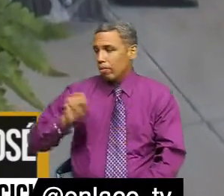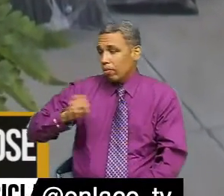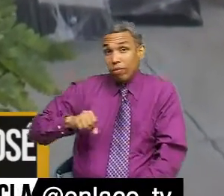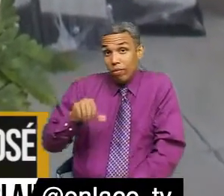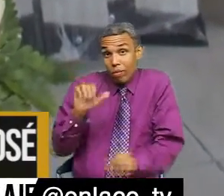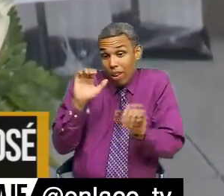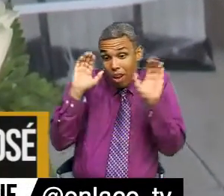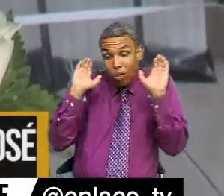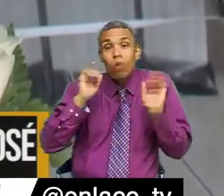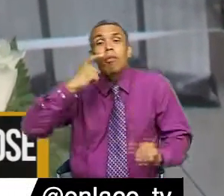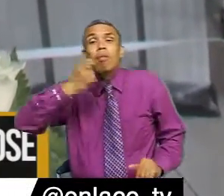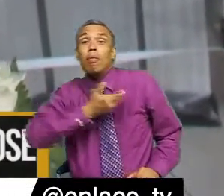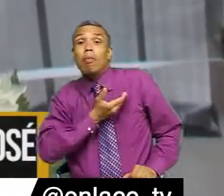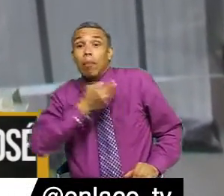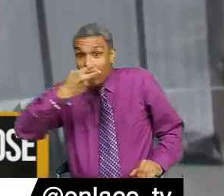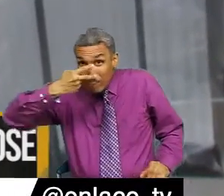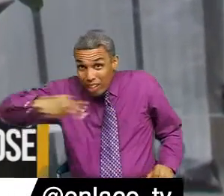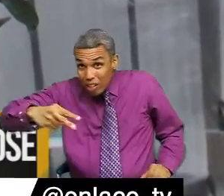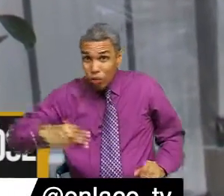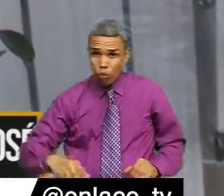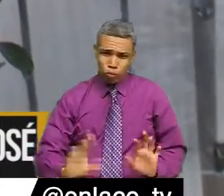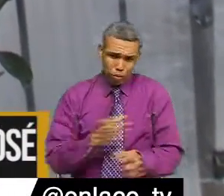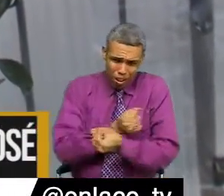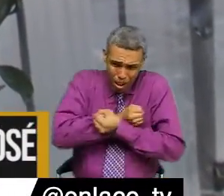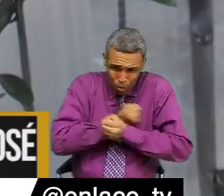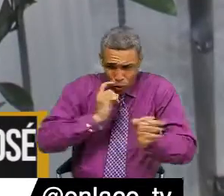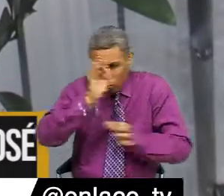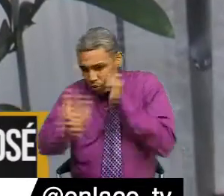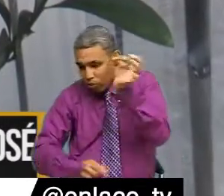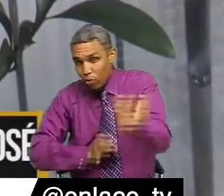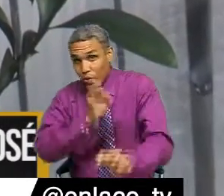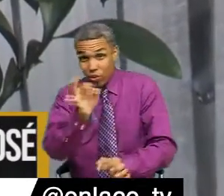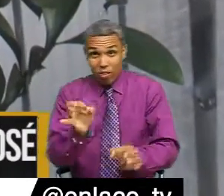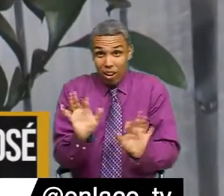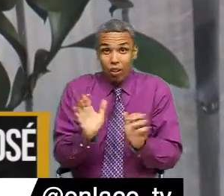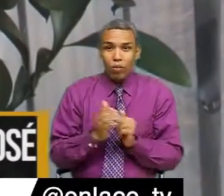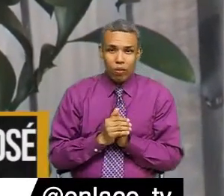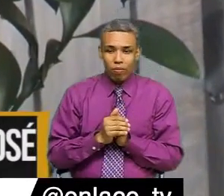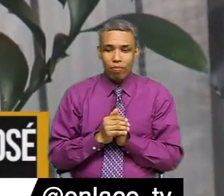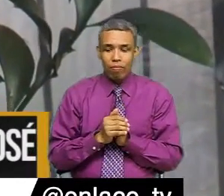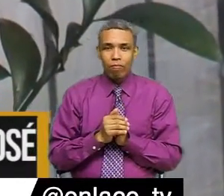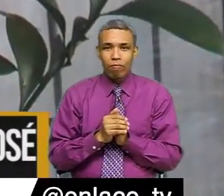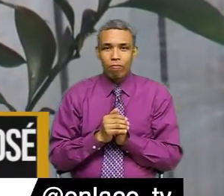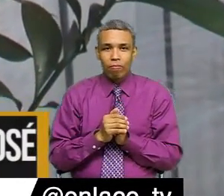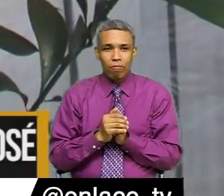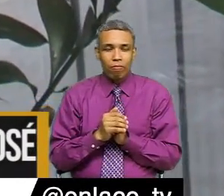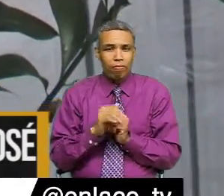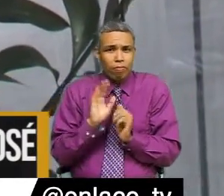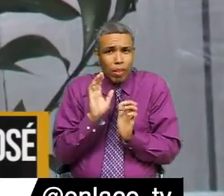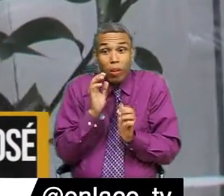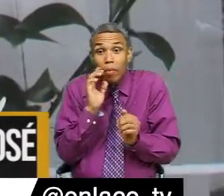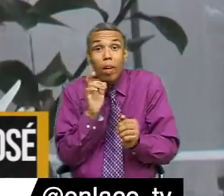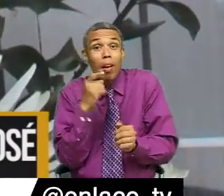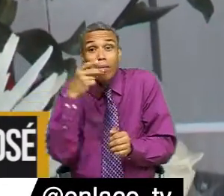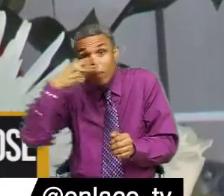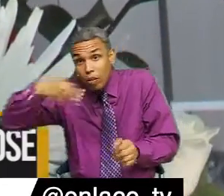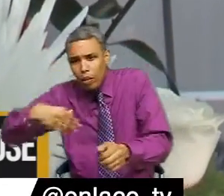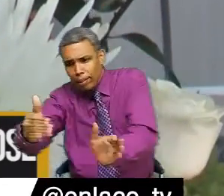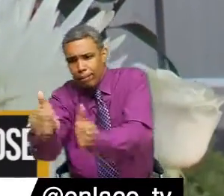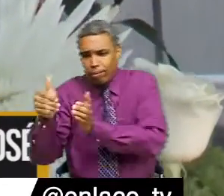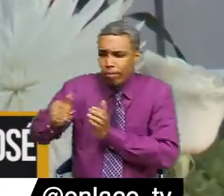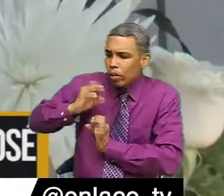Juan José lo necesita, es en este momento y como se les dice a los papitos cuando están en una situación tan crítico, realmente lo que nos queda, dejar en